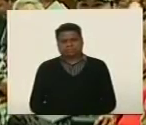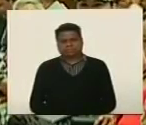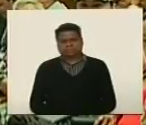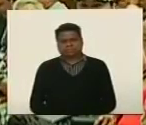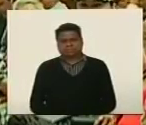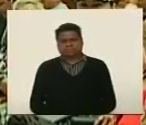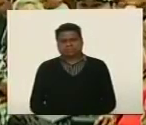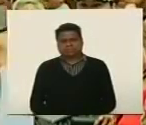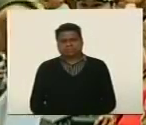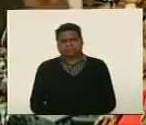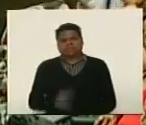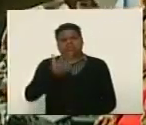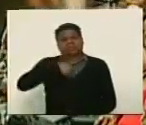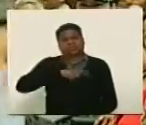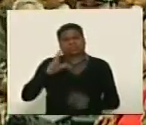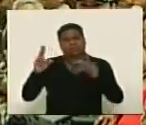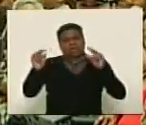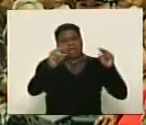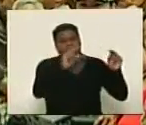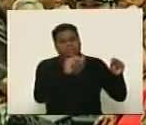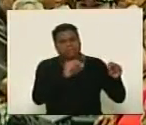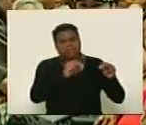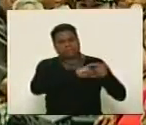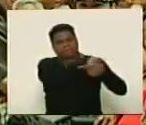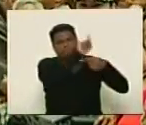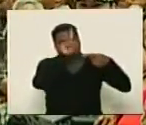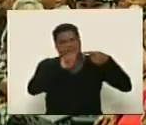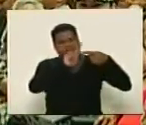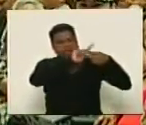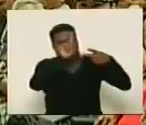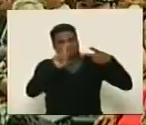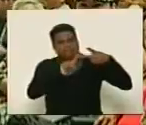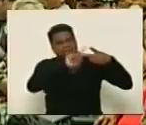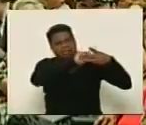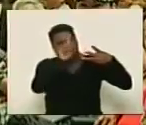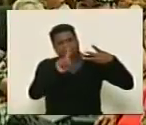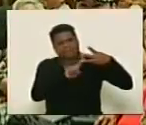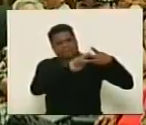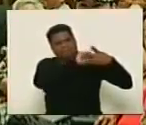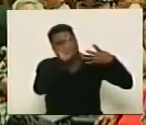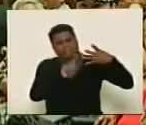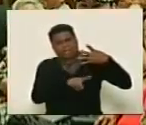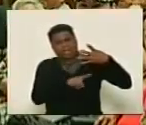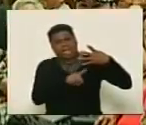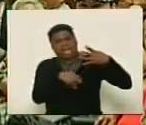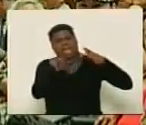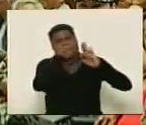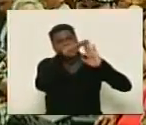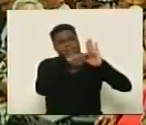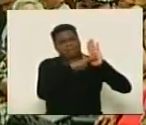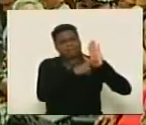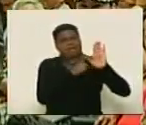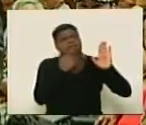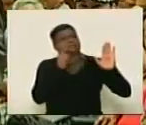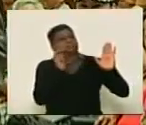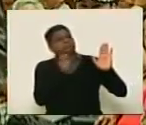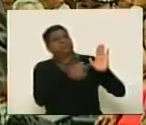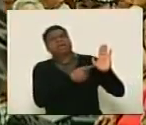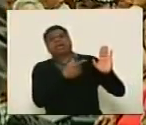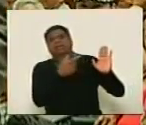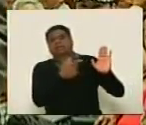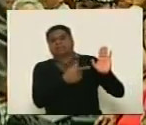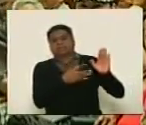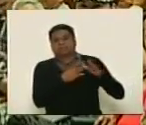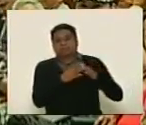estamos hablando de un compendio de medidas tomadas por el gobierno, medidas cambiarias,